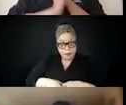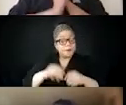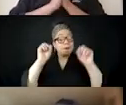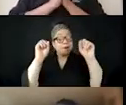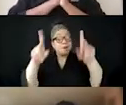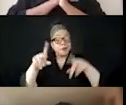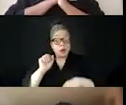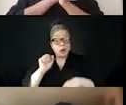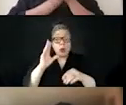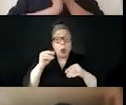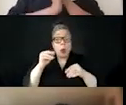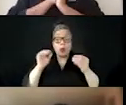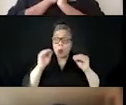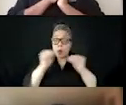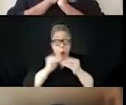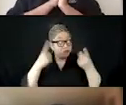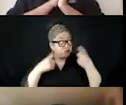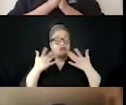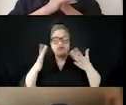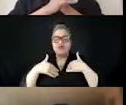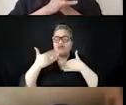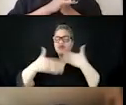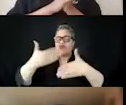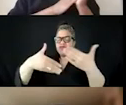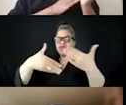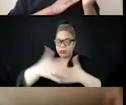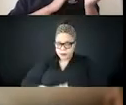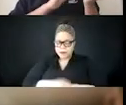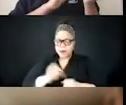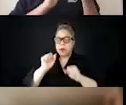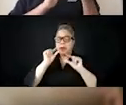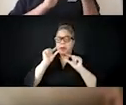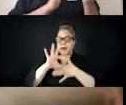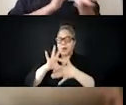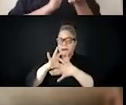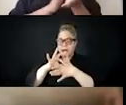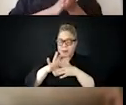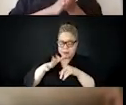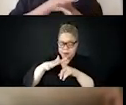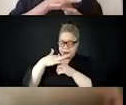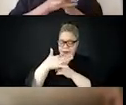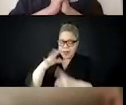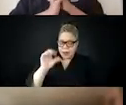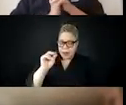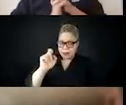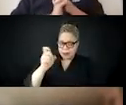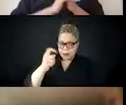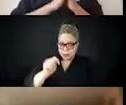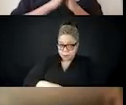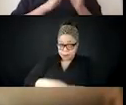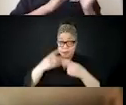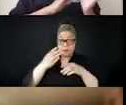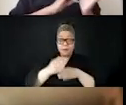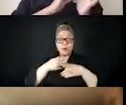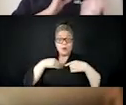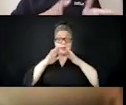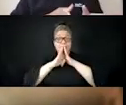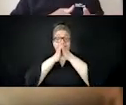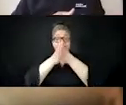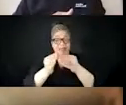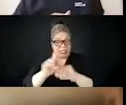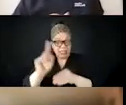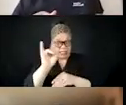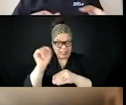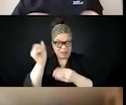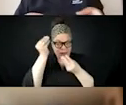y un poco de contexto entonces a entrar en la cuestión desinformación más a fondo hay que